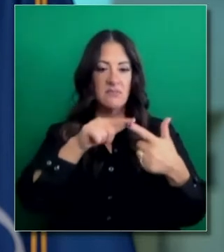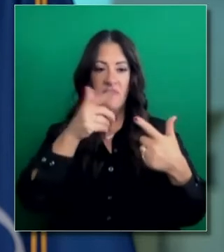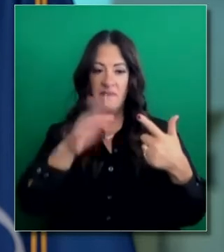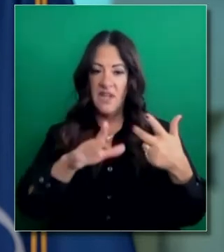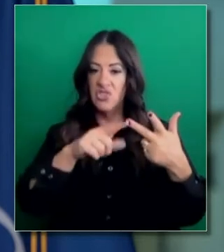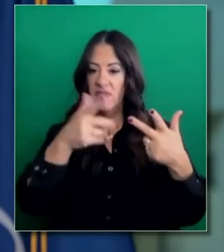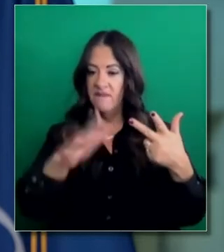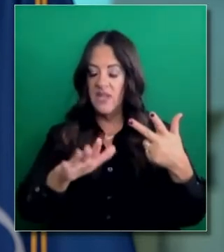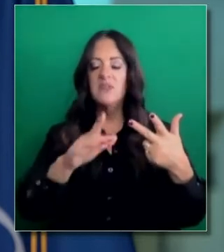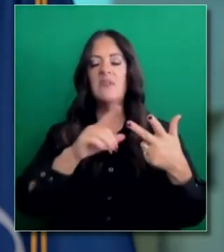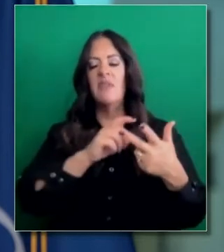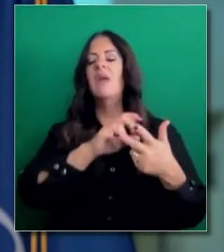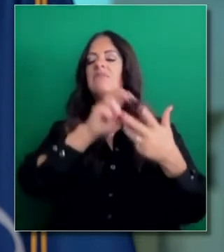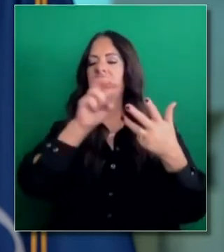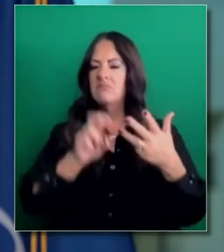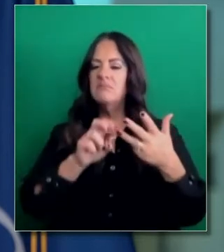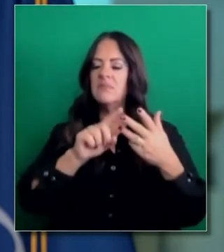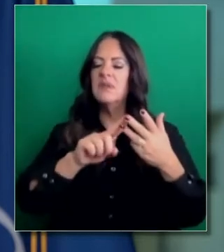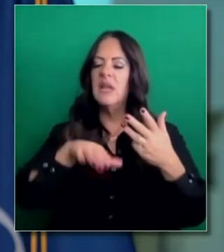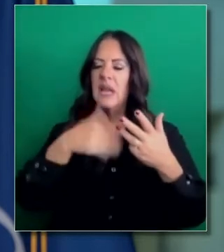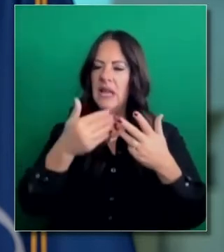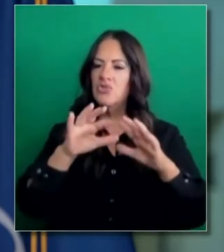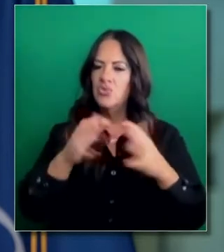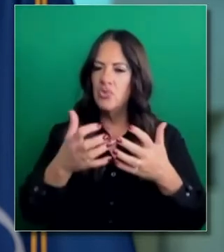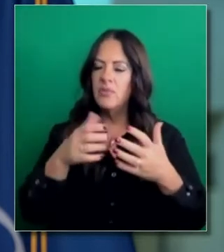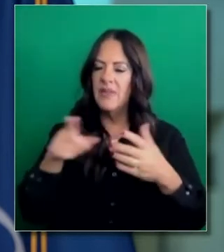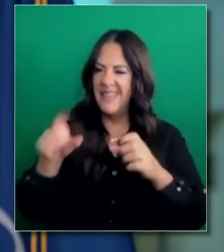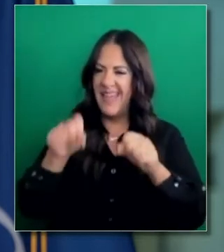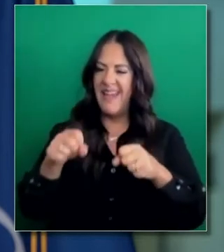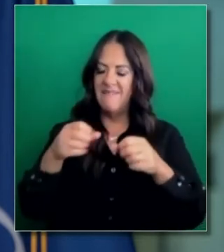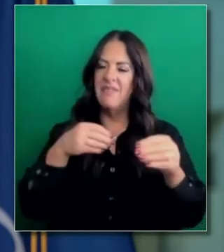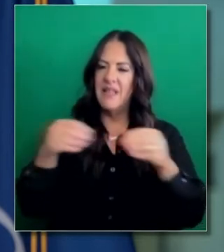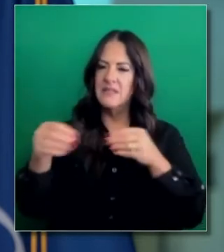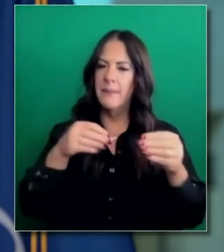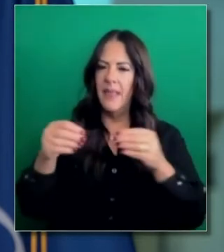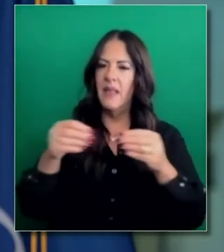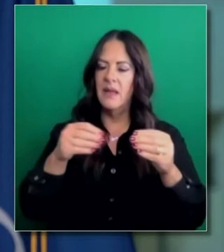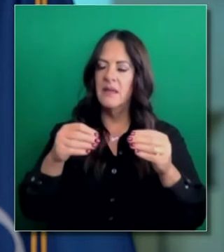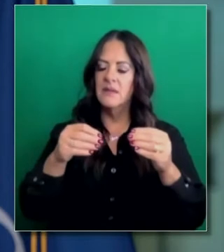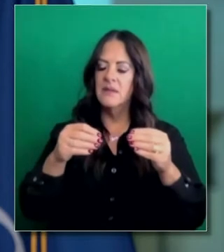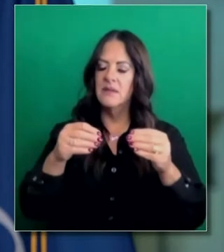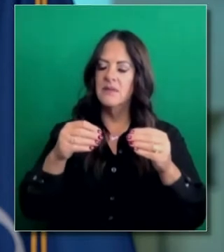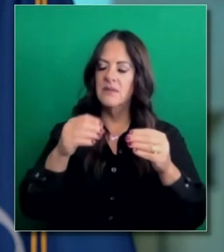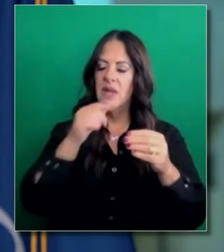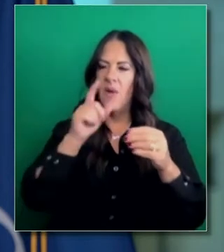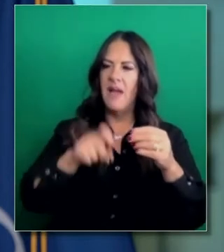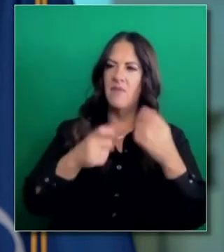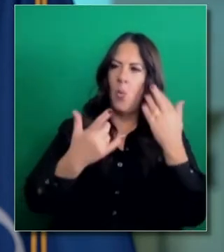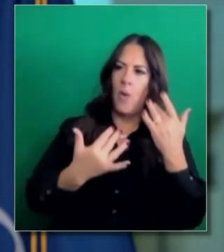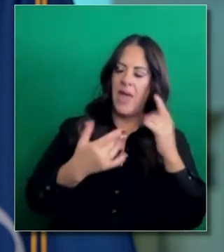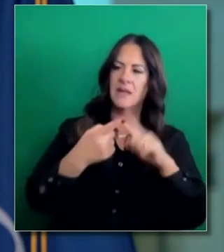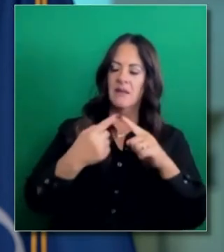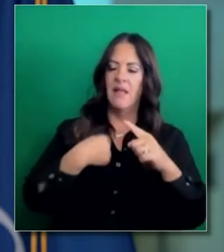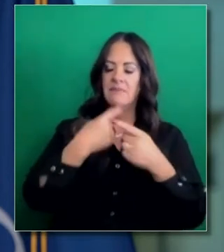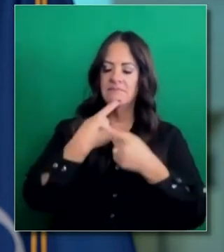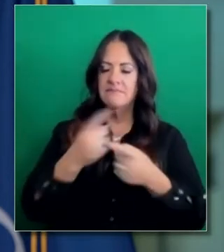exposición riesgo y en la edad y le damos flexibilidad dentro de esa etapa una vez en nivel